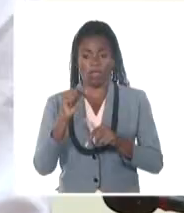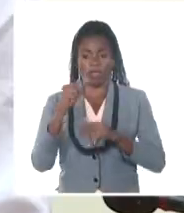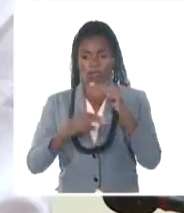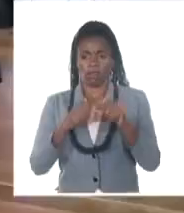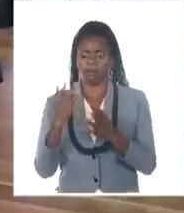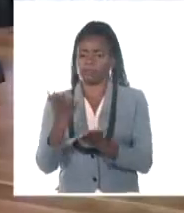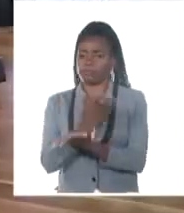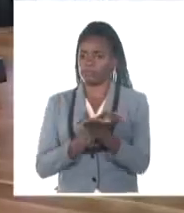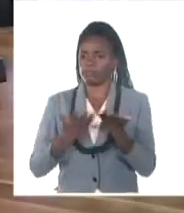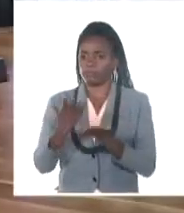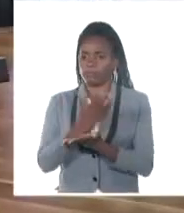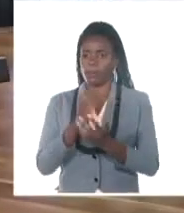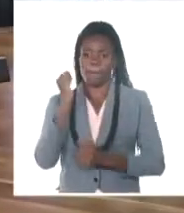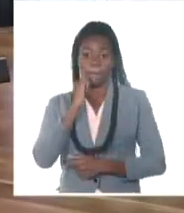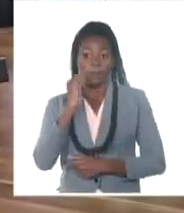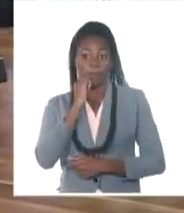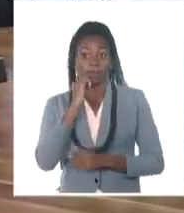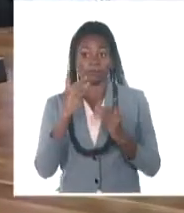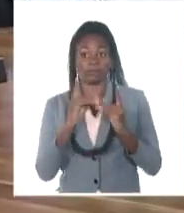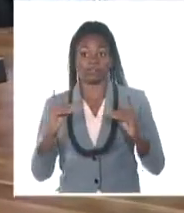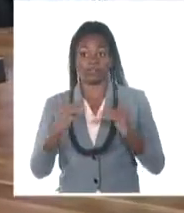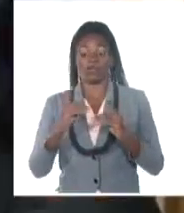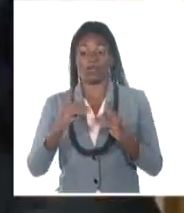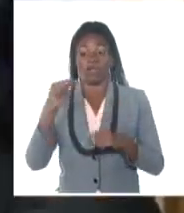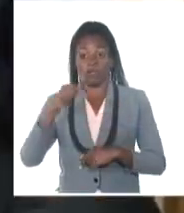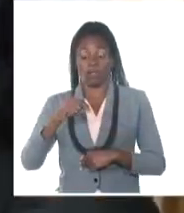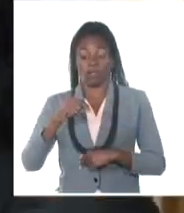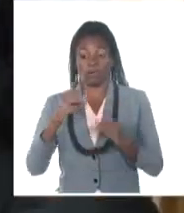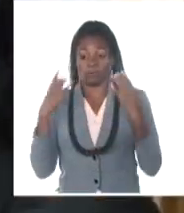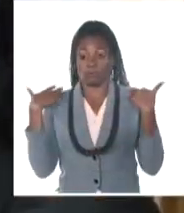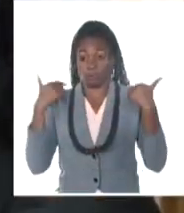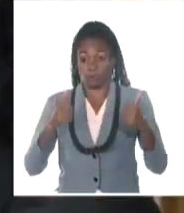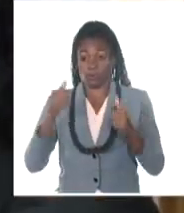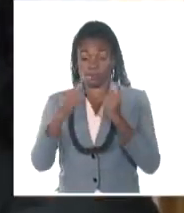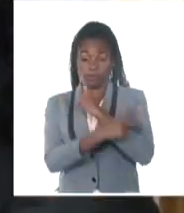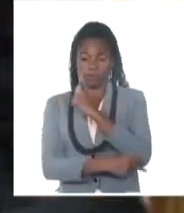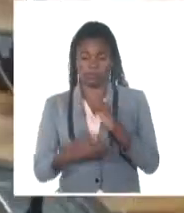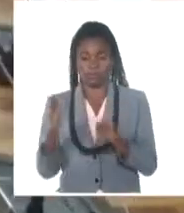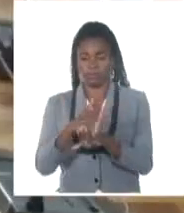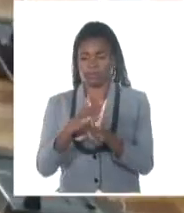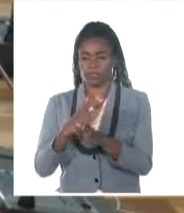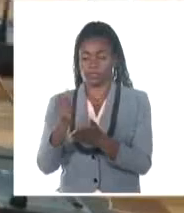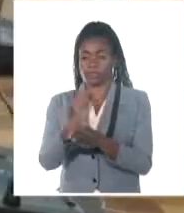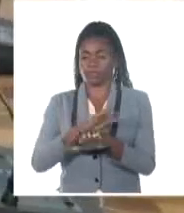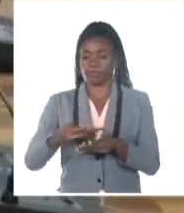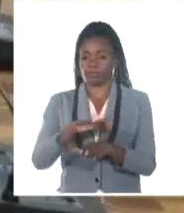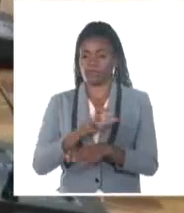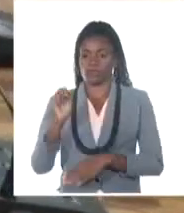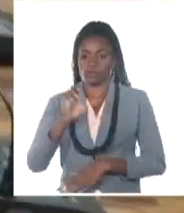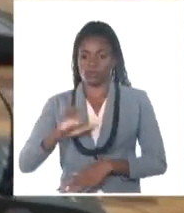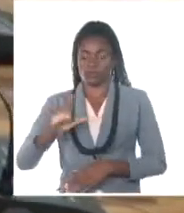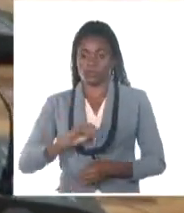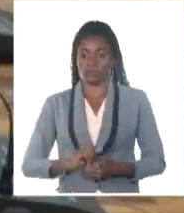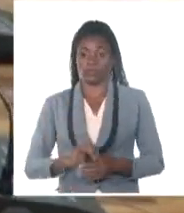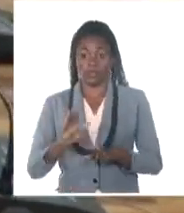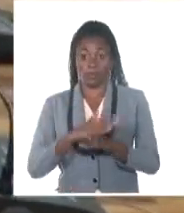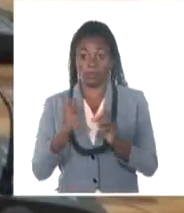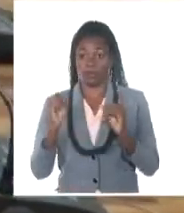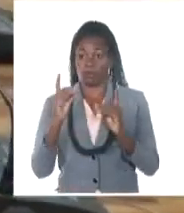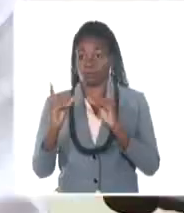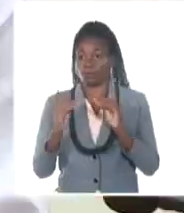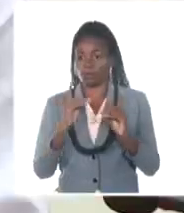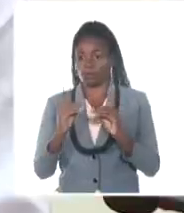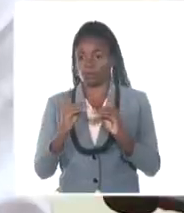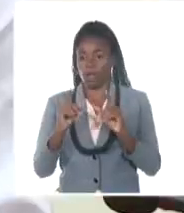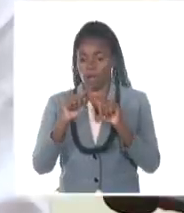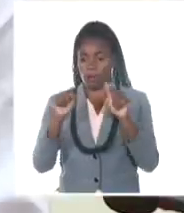los intercambios que la máxima dirección del país sostiene con diferentes sectores de la sociedad nacional. El diálogo transcurrió en un